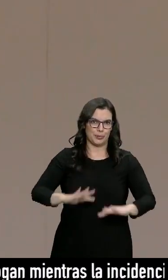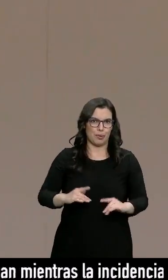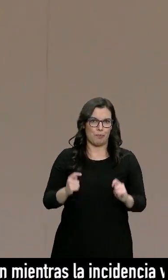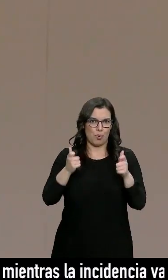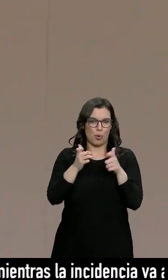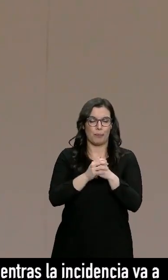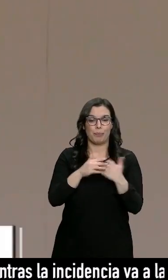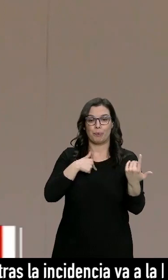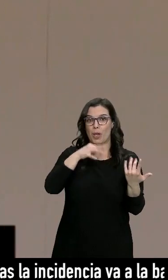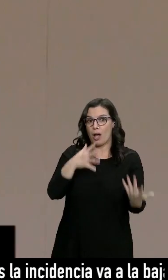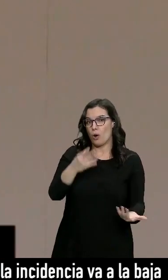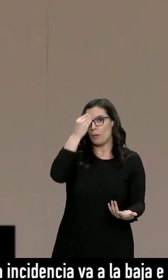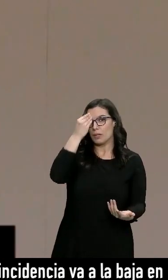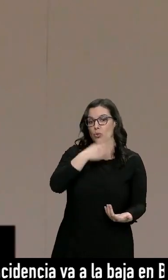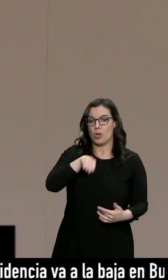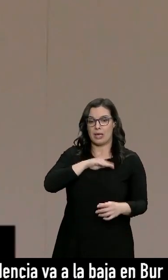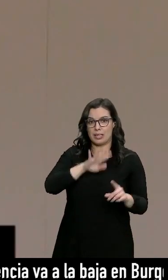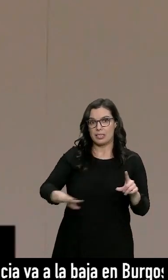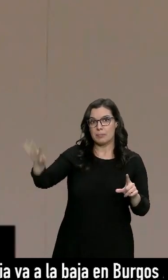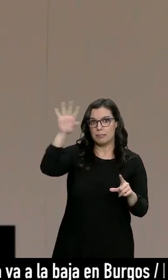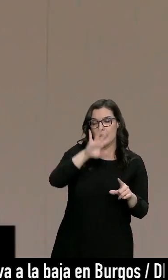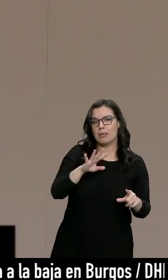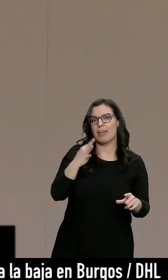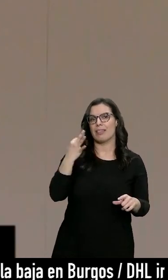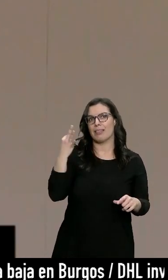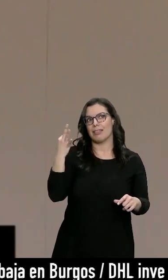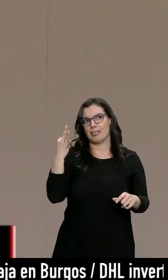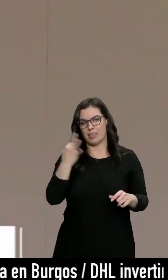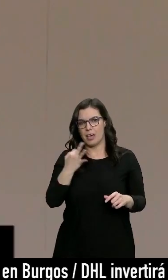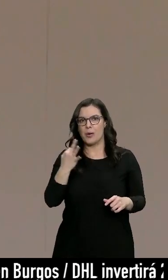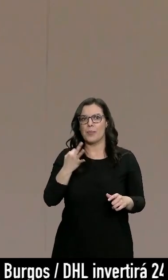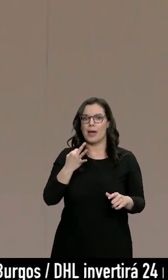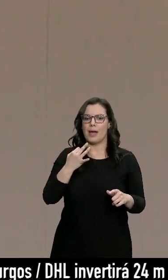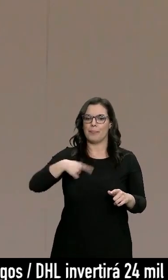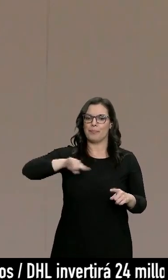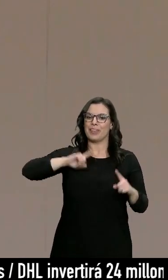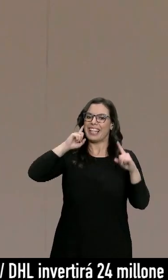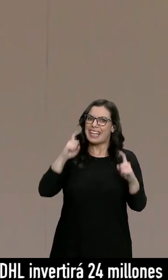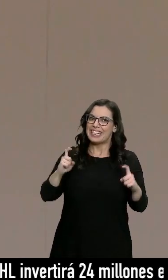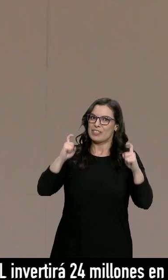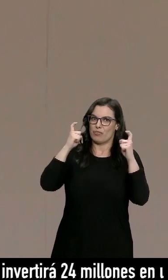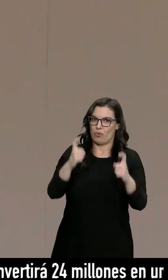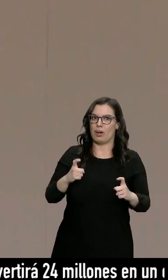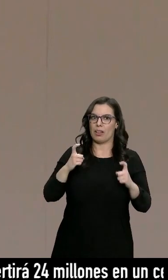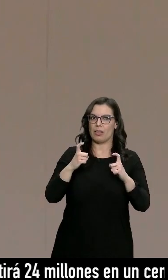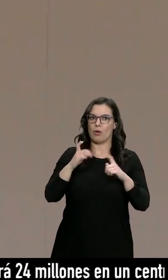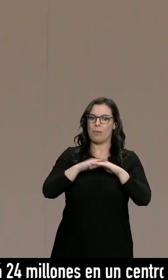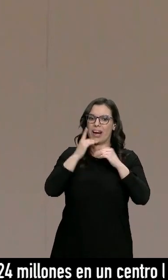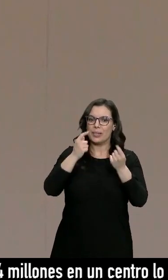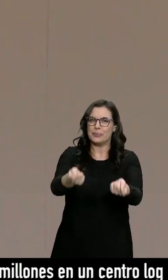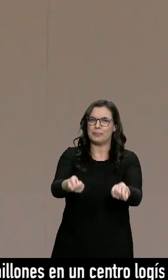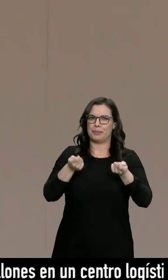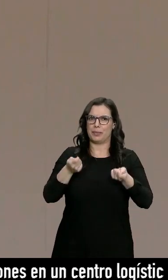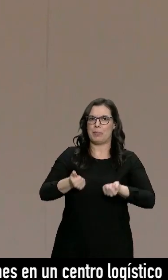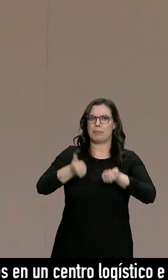Yo ahora mismo creo que en España tendríamos que hacer un esfuerzo por incrementar las medidas de control,